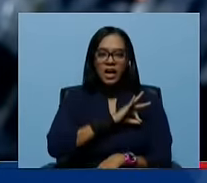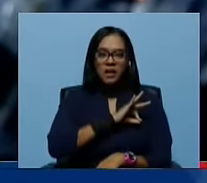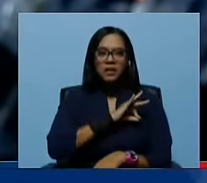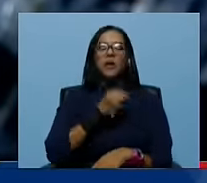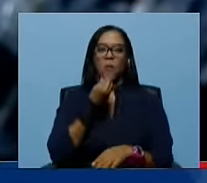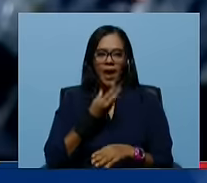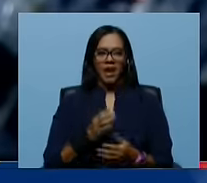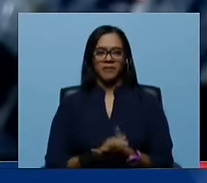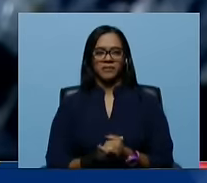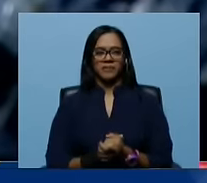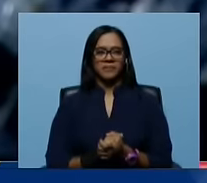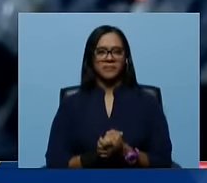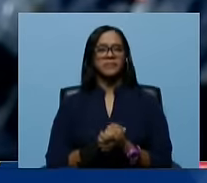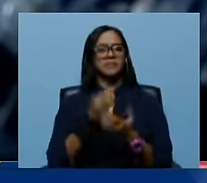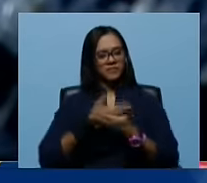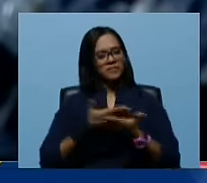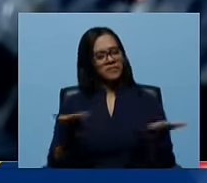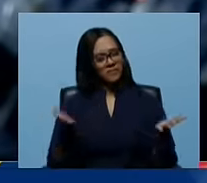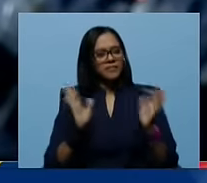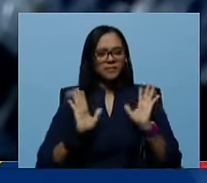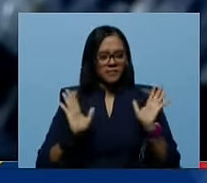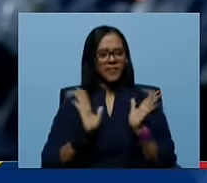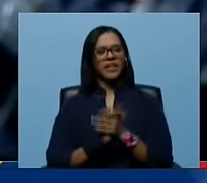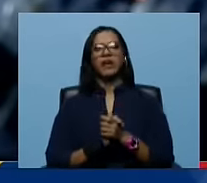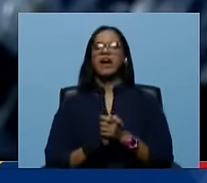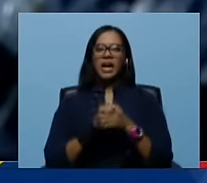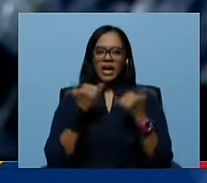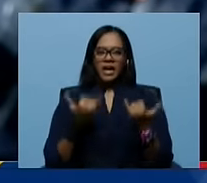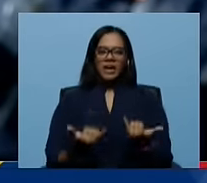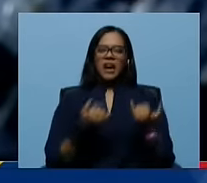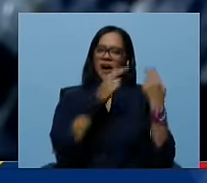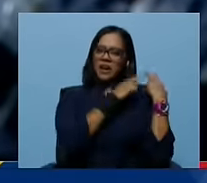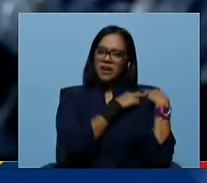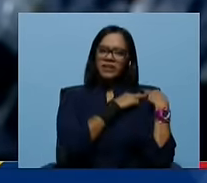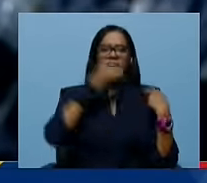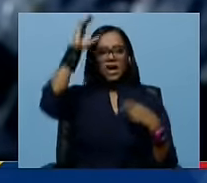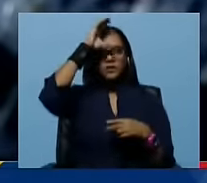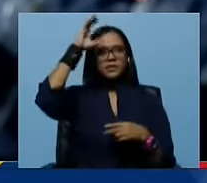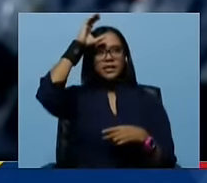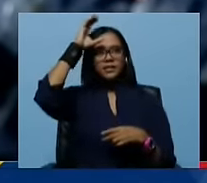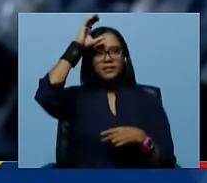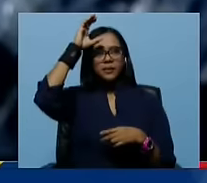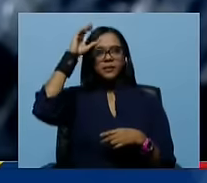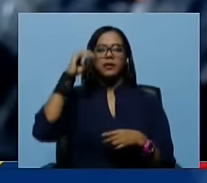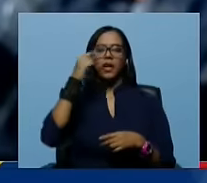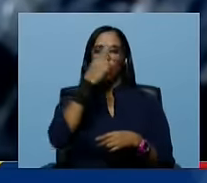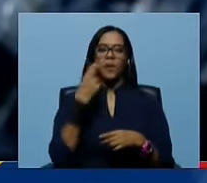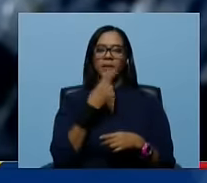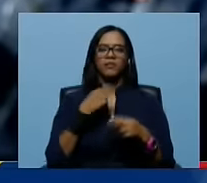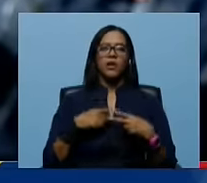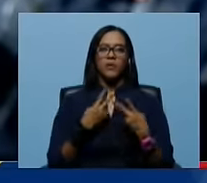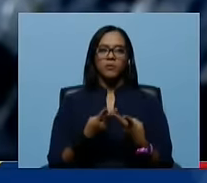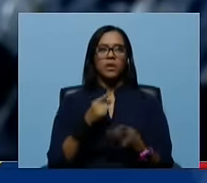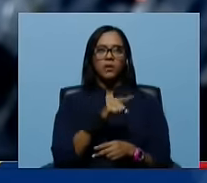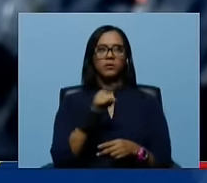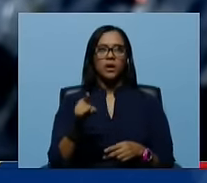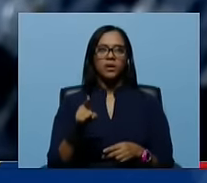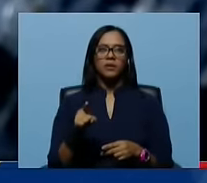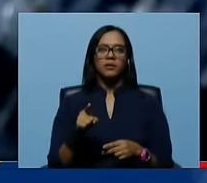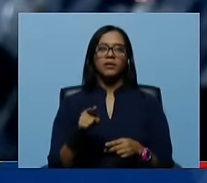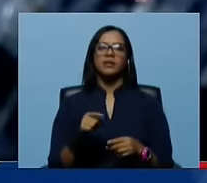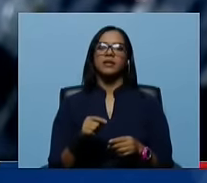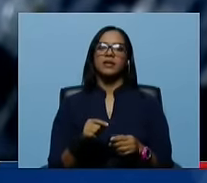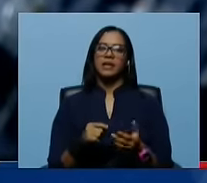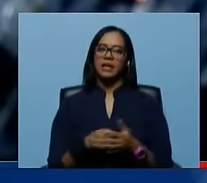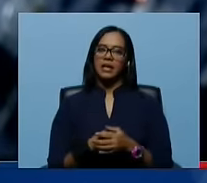bueno, ahí se los dejo pues. Ya queda en manos de la conciencia, el compromiso y la voluntad de ustedes, que sé que